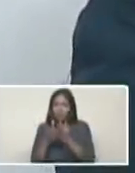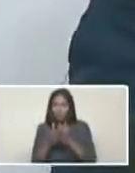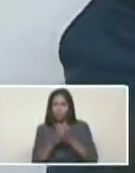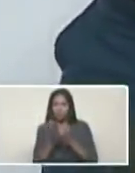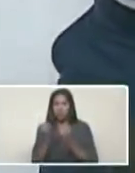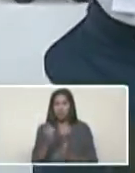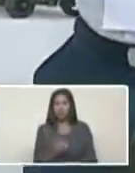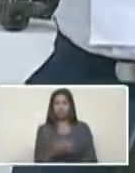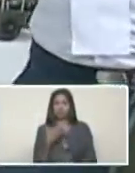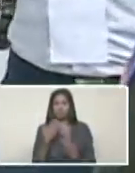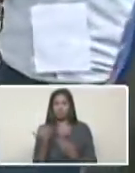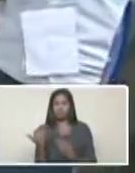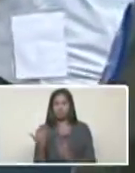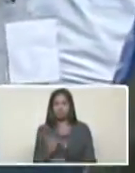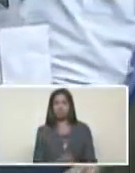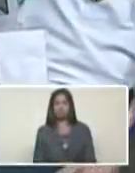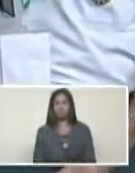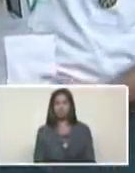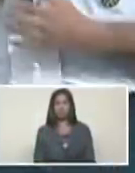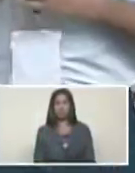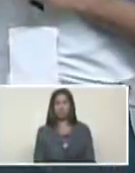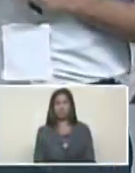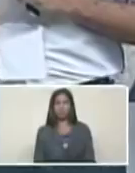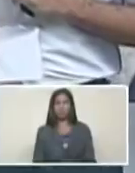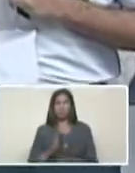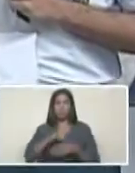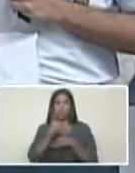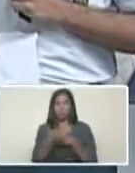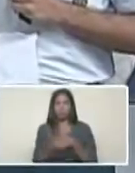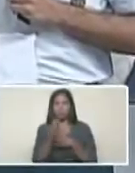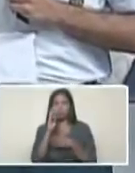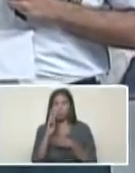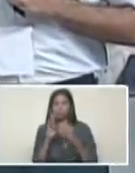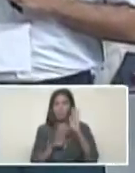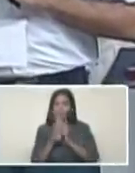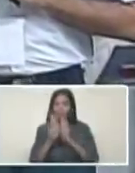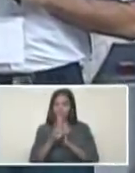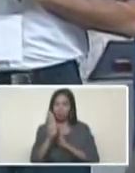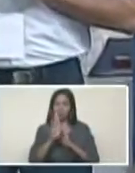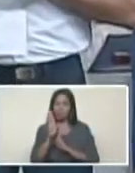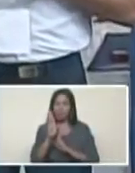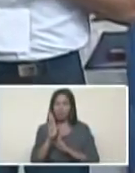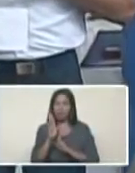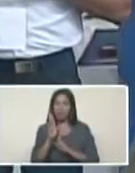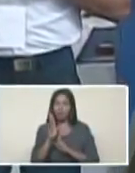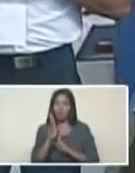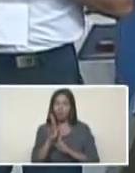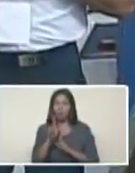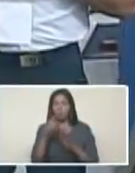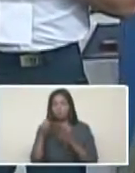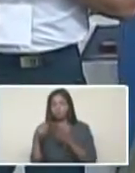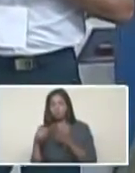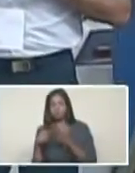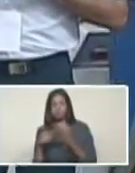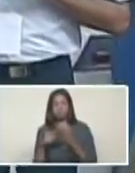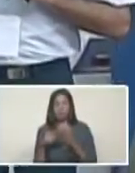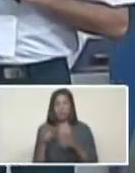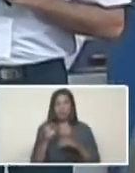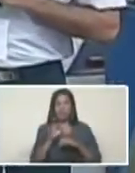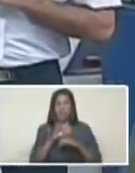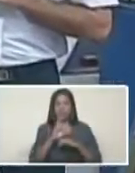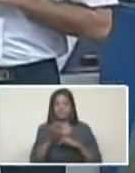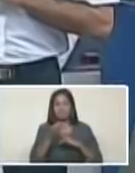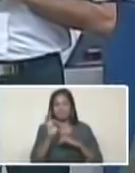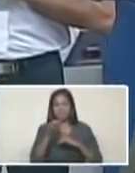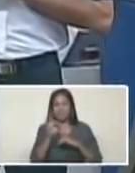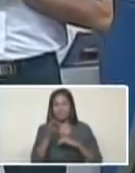favor. El proyecto como tal consiste en desarrollar una serie de 100 nanosatélites, el cual va